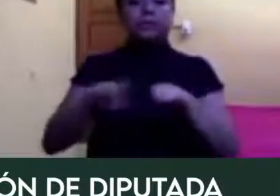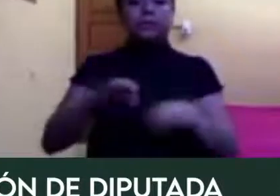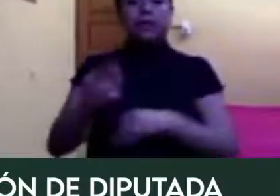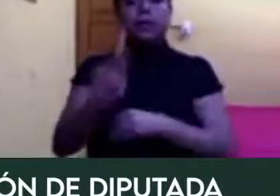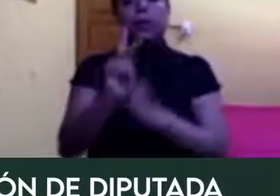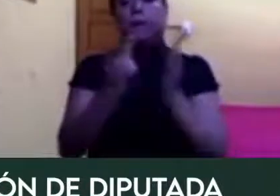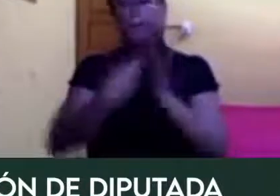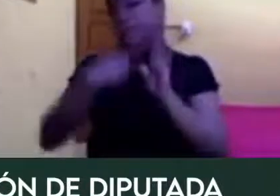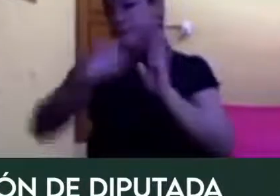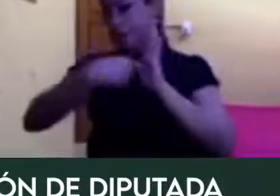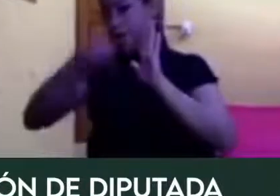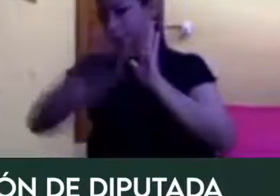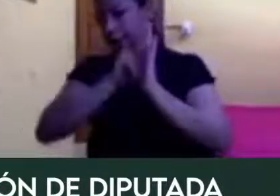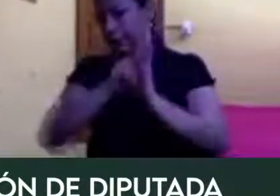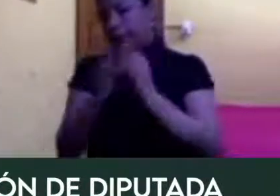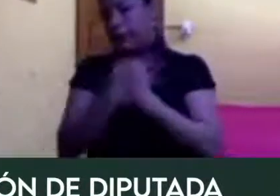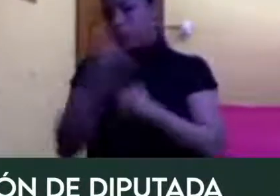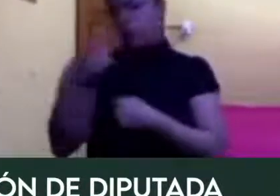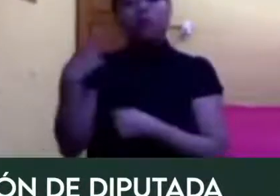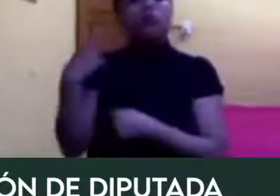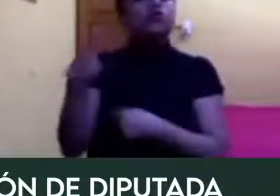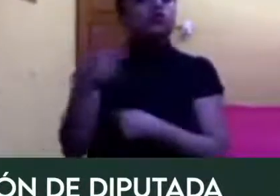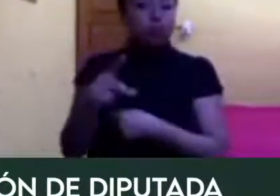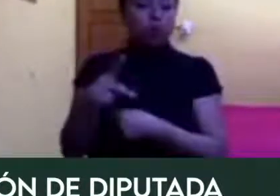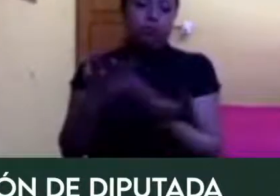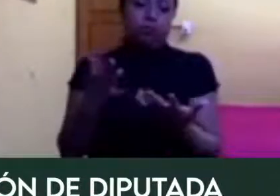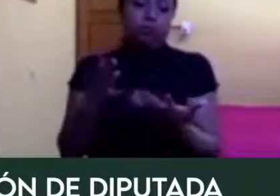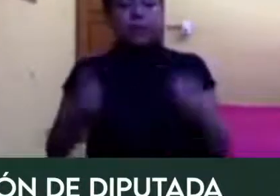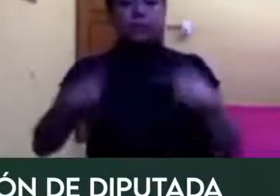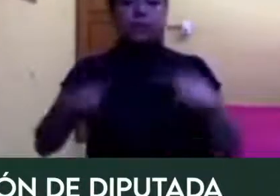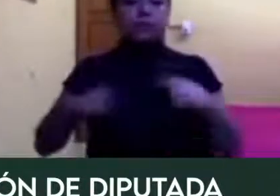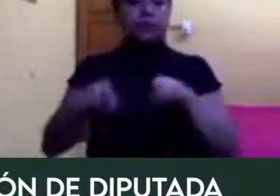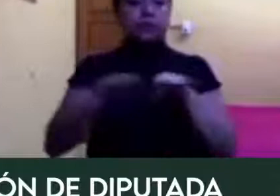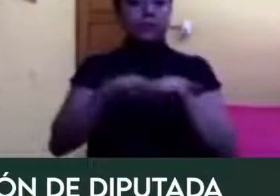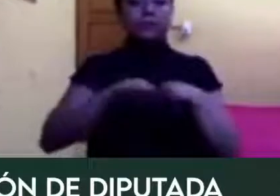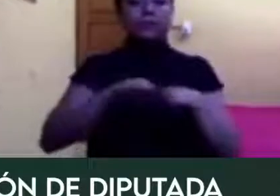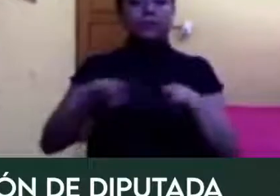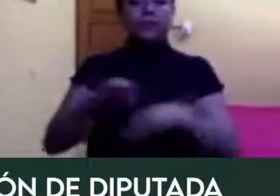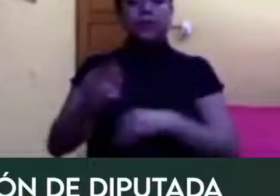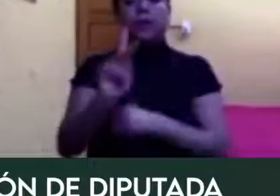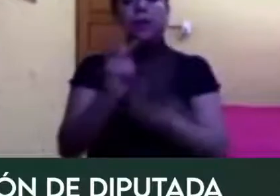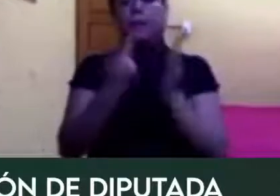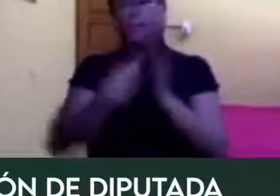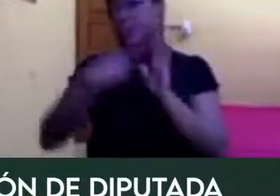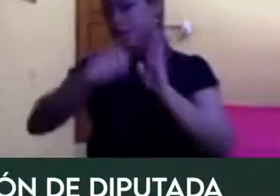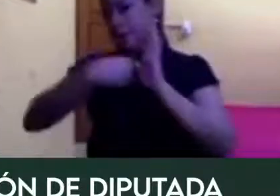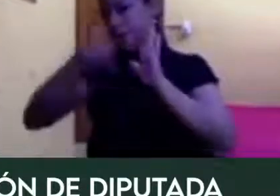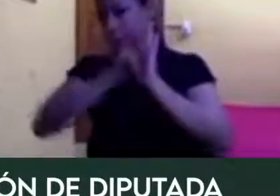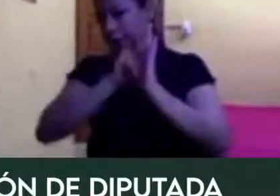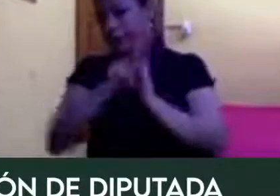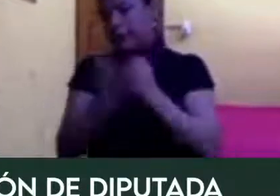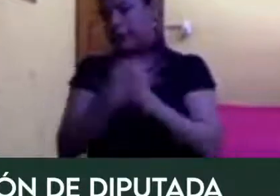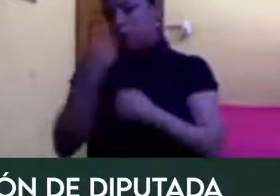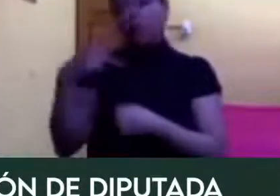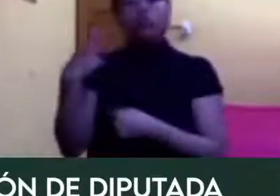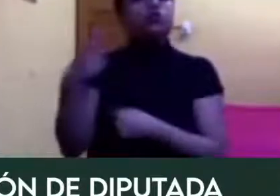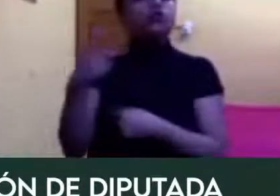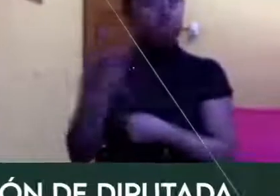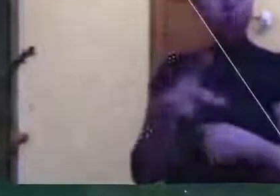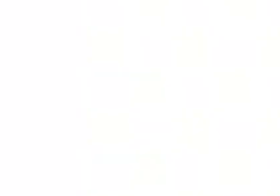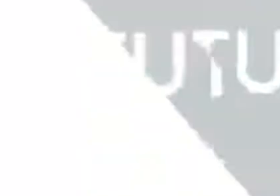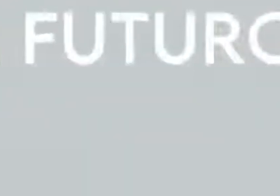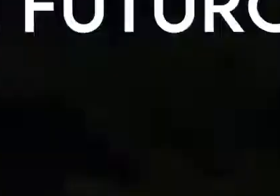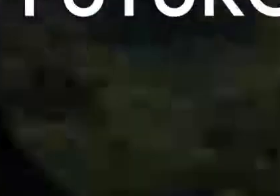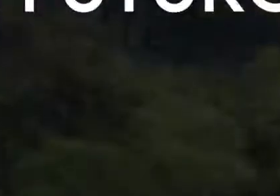un acuerdo por el que se fijan las reglas de carácter administrativo con motivo del término de la primera legislatura del Congreso de la Ciudad de México.